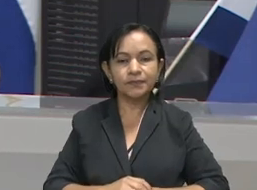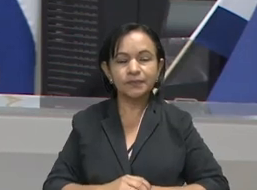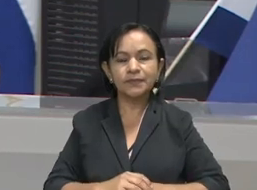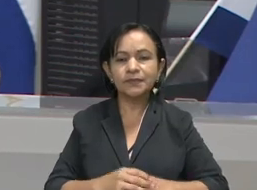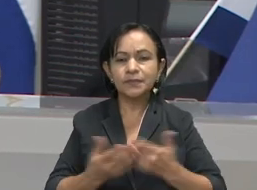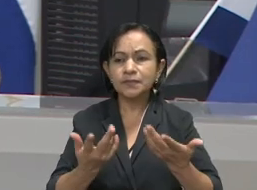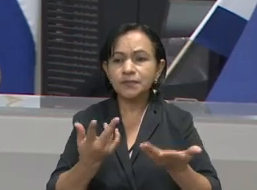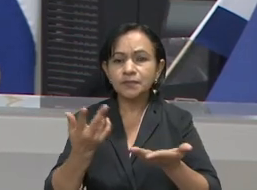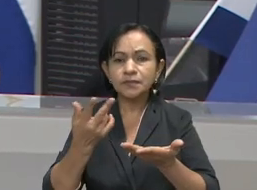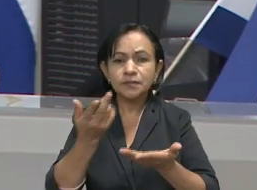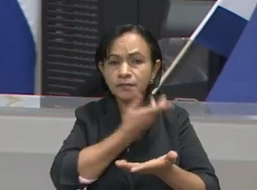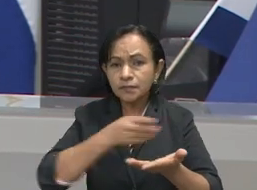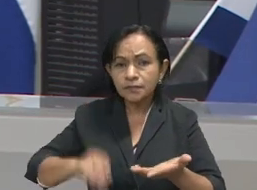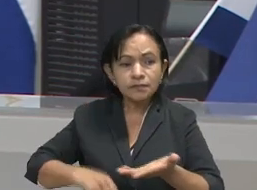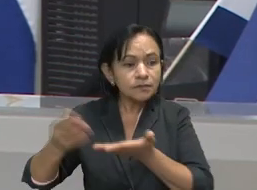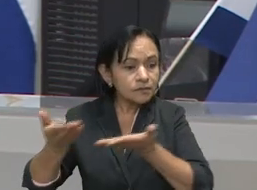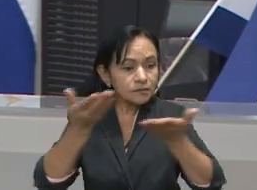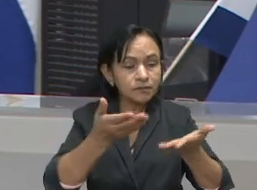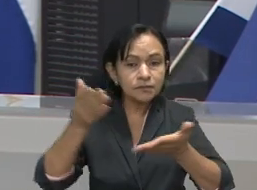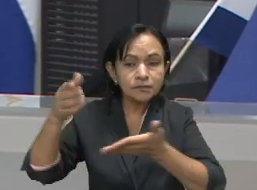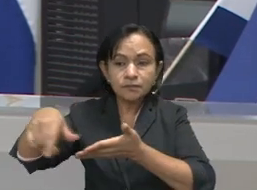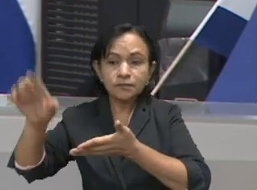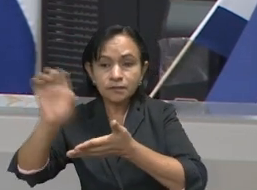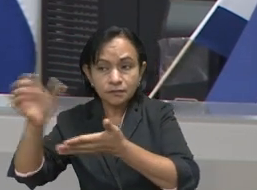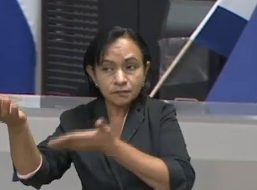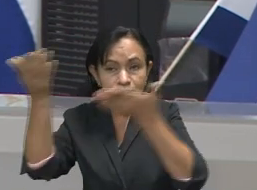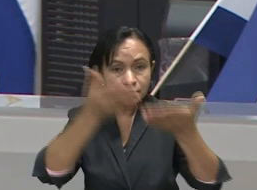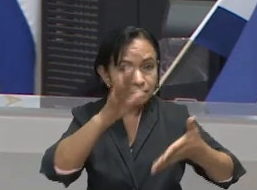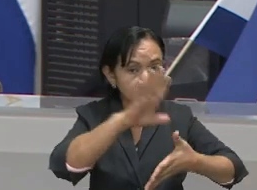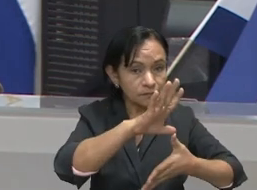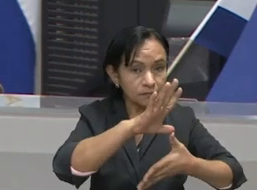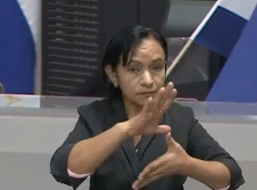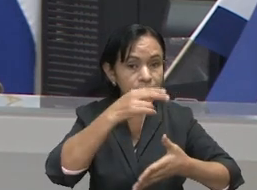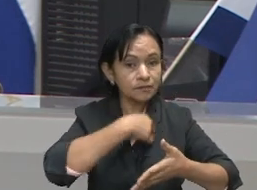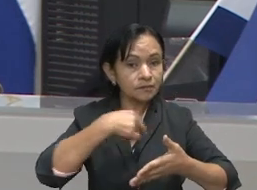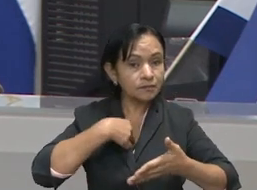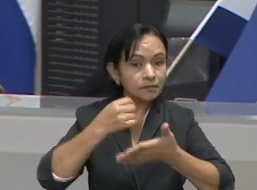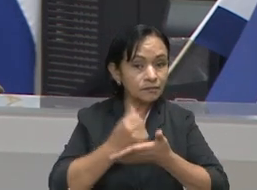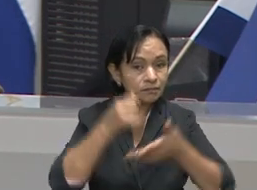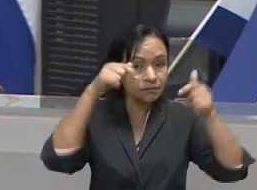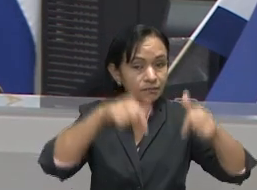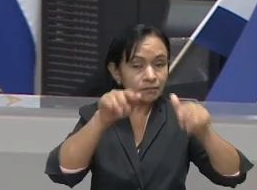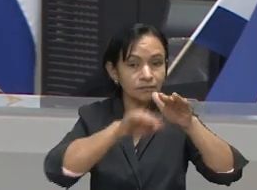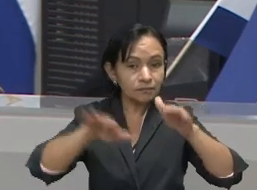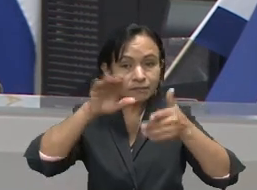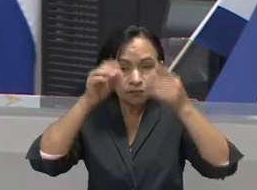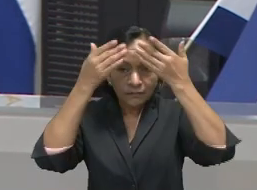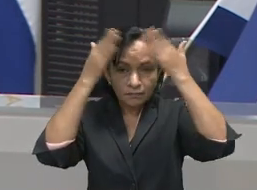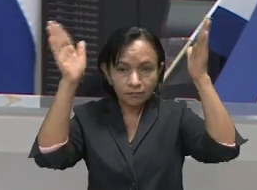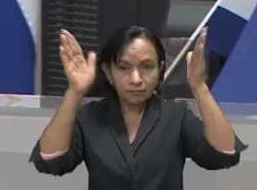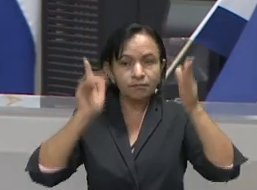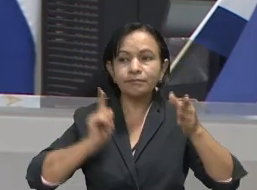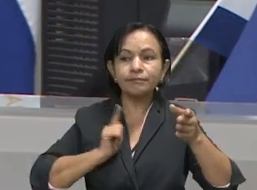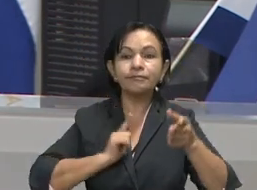Nada nos trajeron los españoles ni los europeos que nos vinieran a dar más conocimiento del